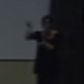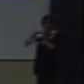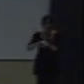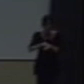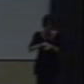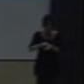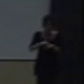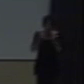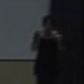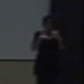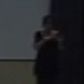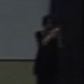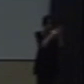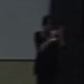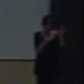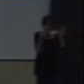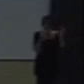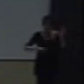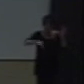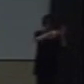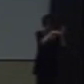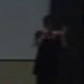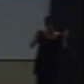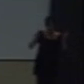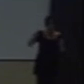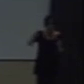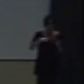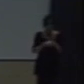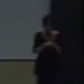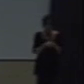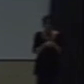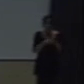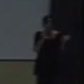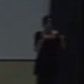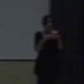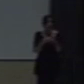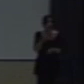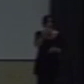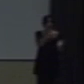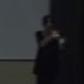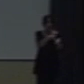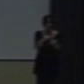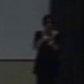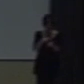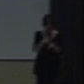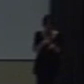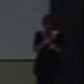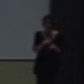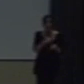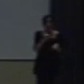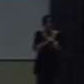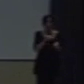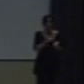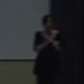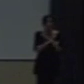qualsevol regulació, qualsevol llibre d'estil, qualsevol, no? Els col·lectius més vulnerables, que de vegades surten